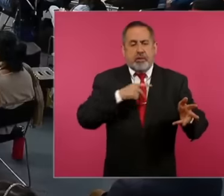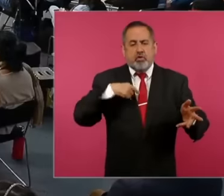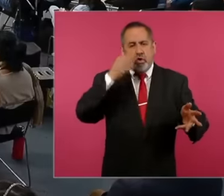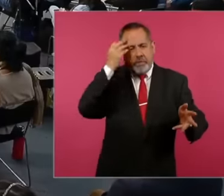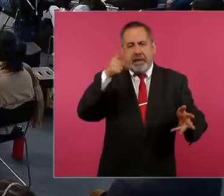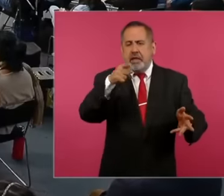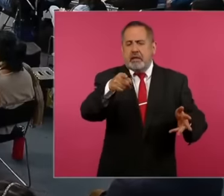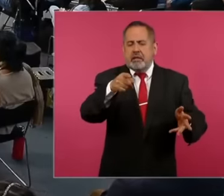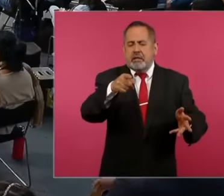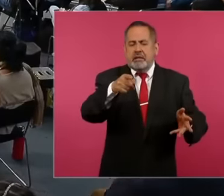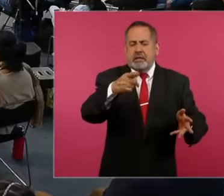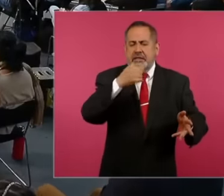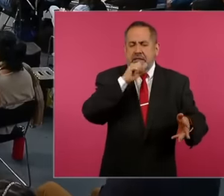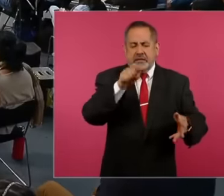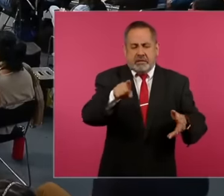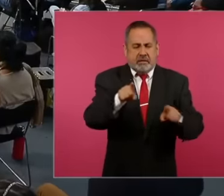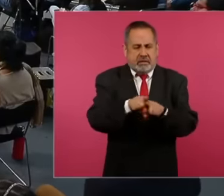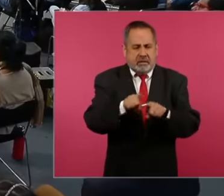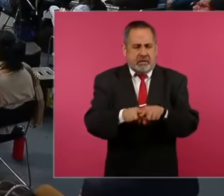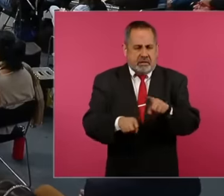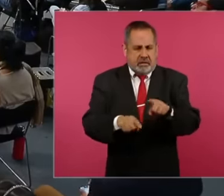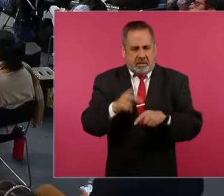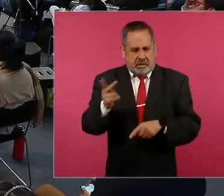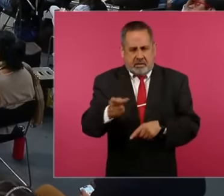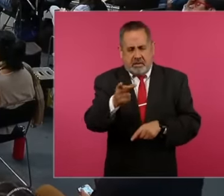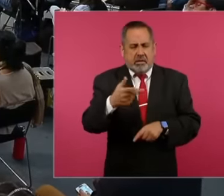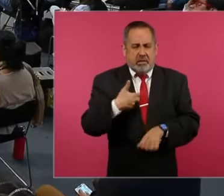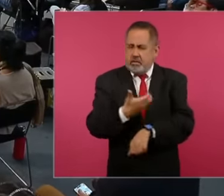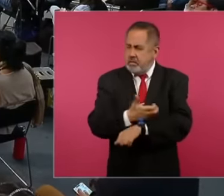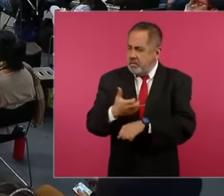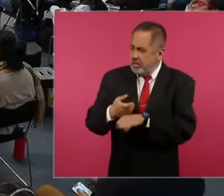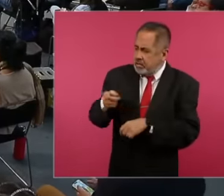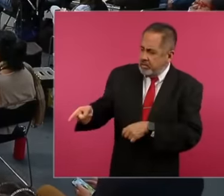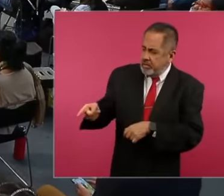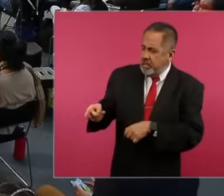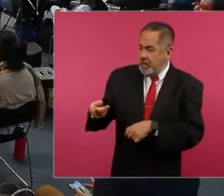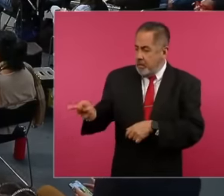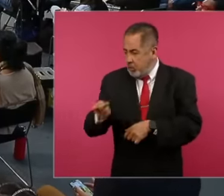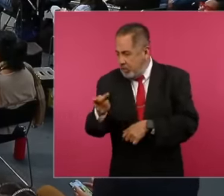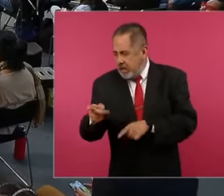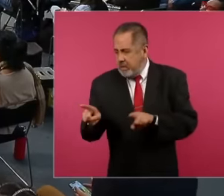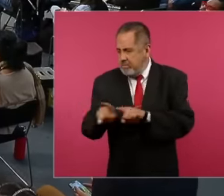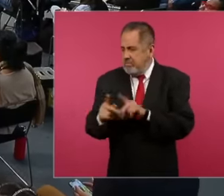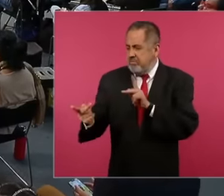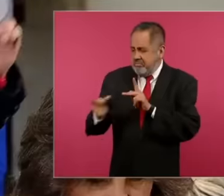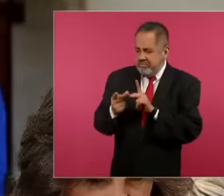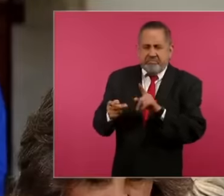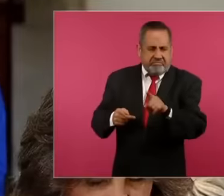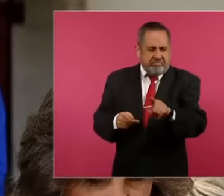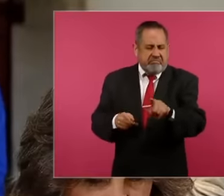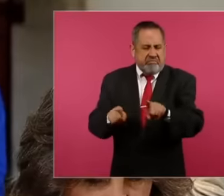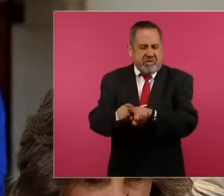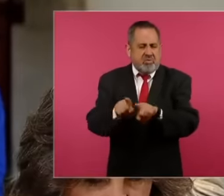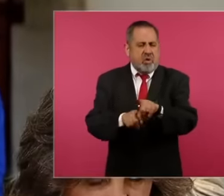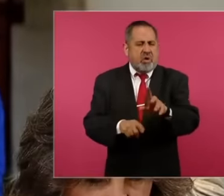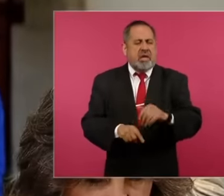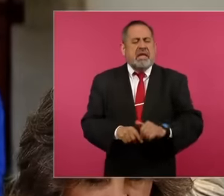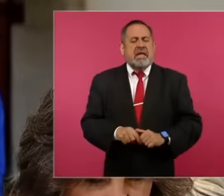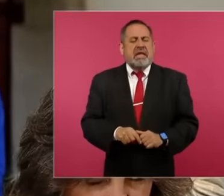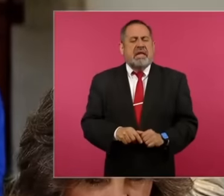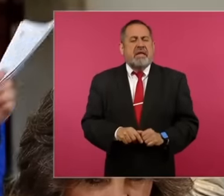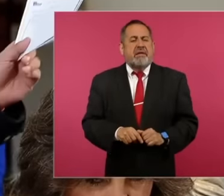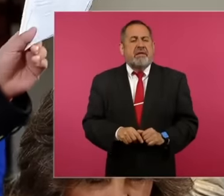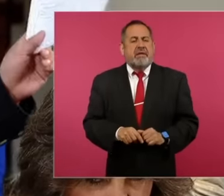ejemplo, y a propósito de la pregunta de mi compañero reportero que me antecedió de TV Azteca,